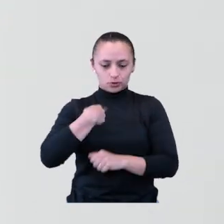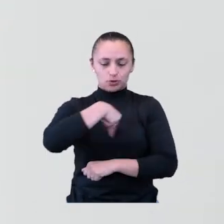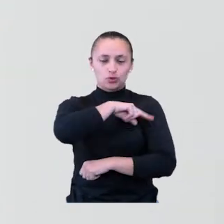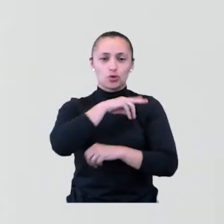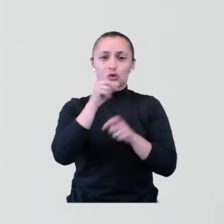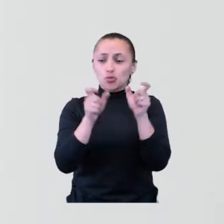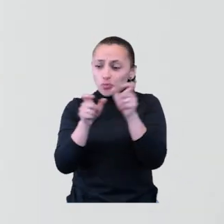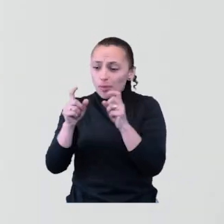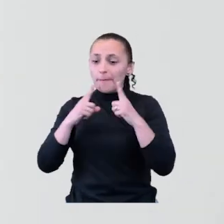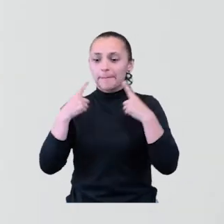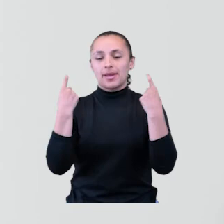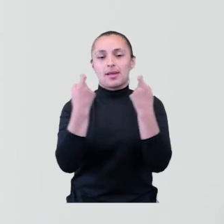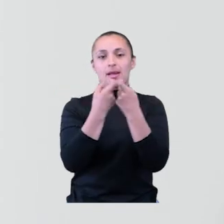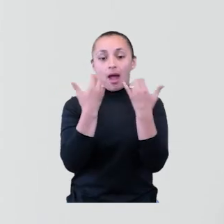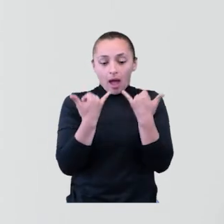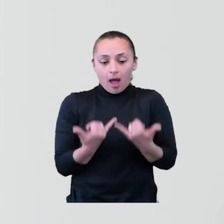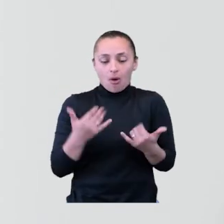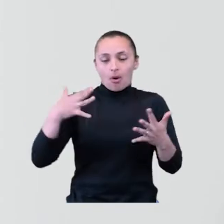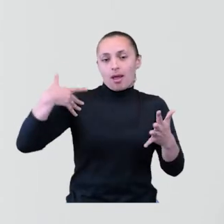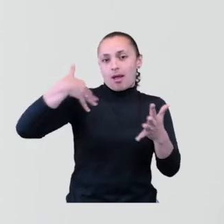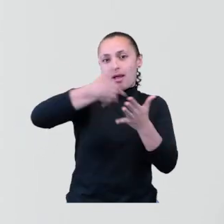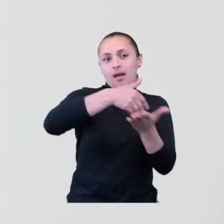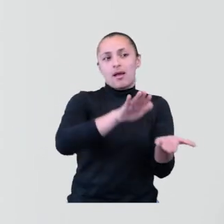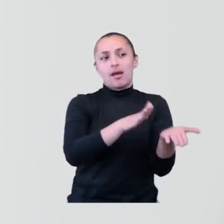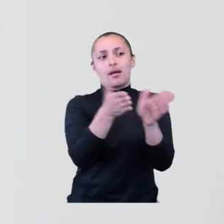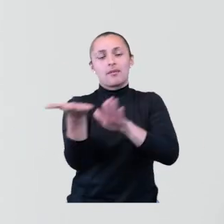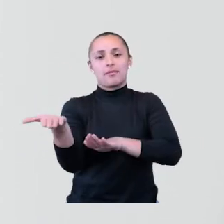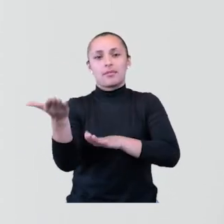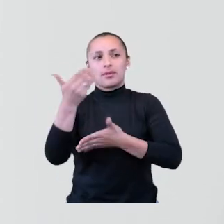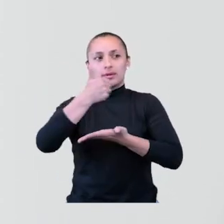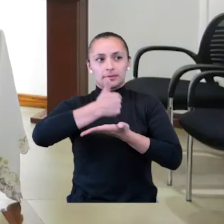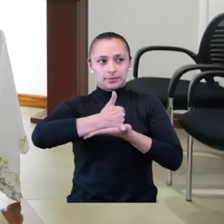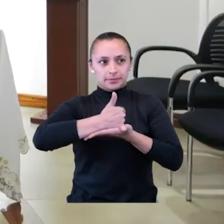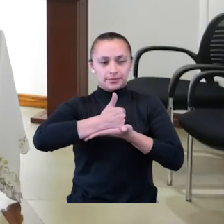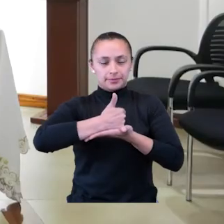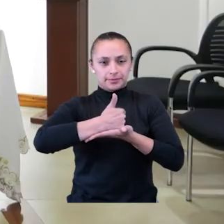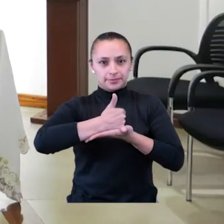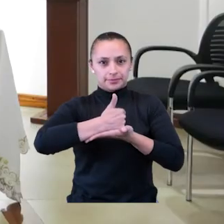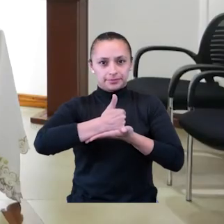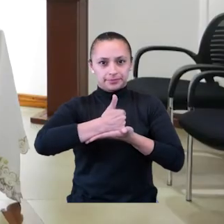pecadores ahora y en la hora de nuestra muerte amén